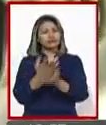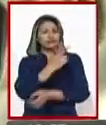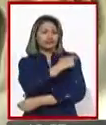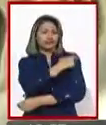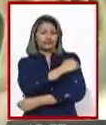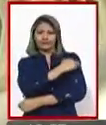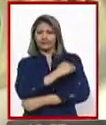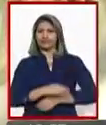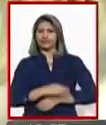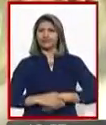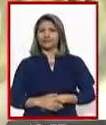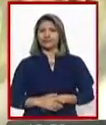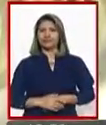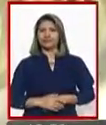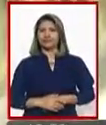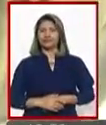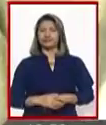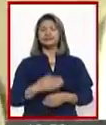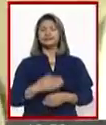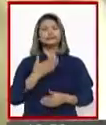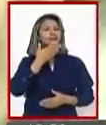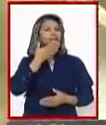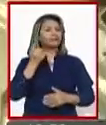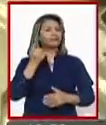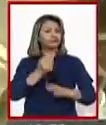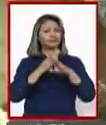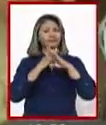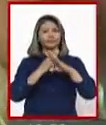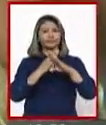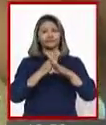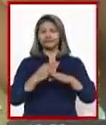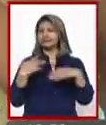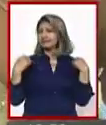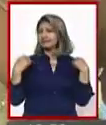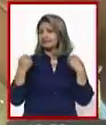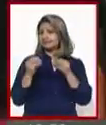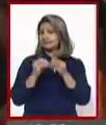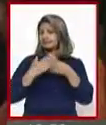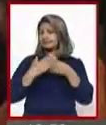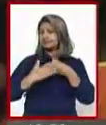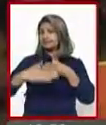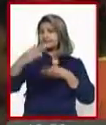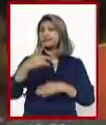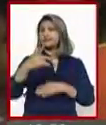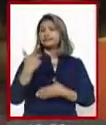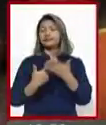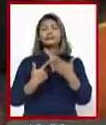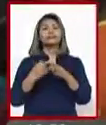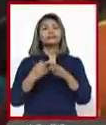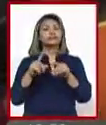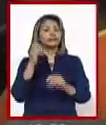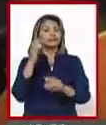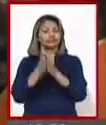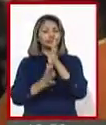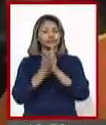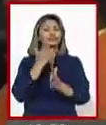a estos eventos. Siempre es bueno prevenir, se dice. Claro, para vivir un poco más, ¿no? ¿Qué le parece esta campaña